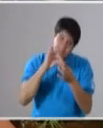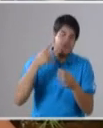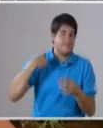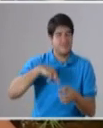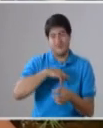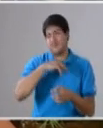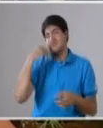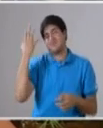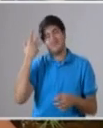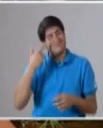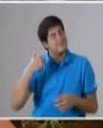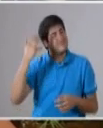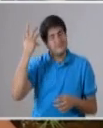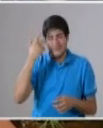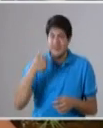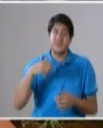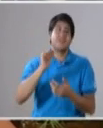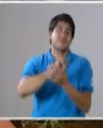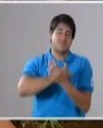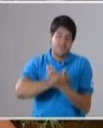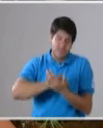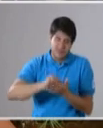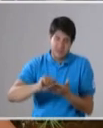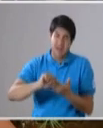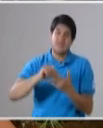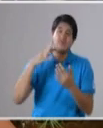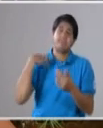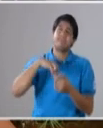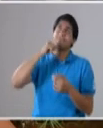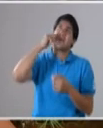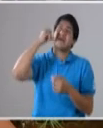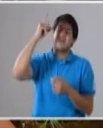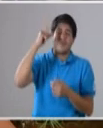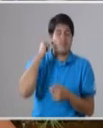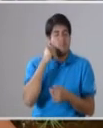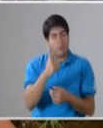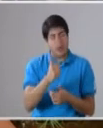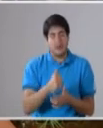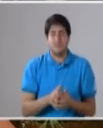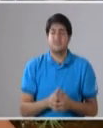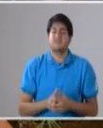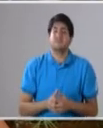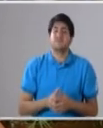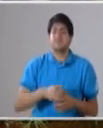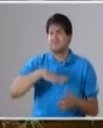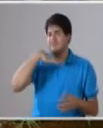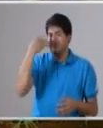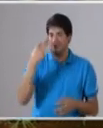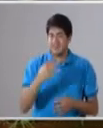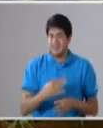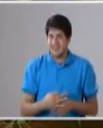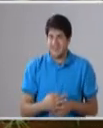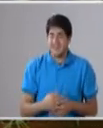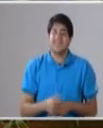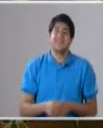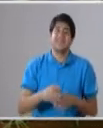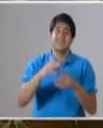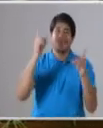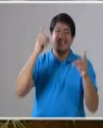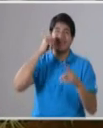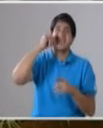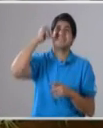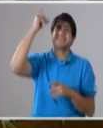son sagrados, santos y buenos, ¿verdad? Definitivamente, desde que el Señor